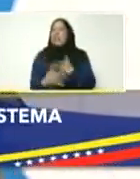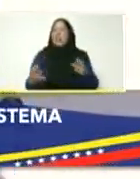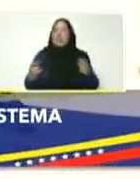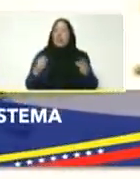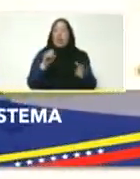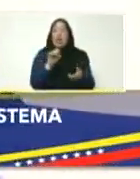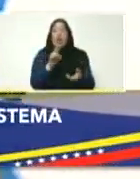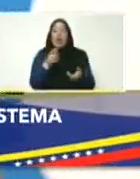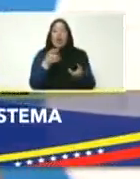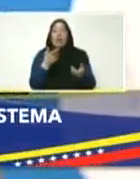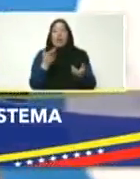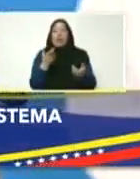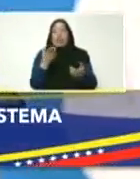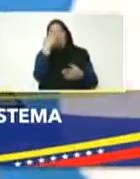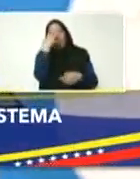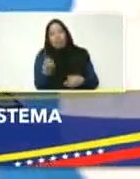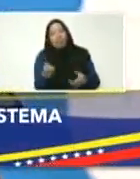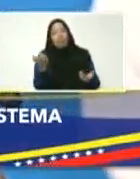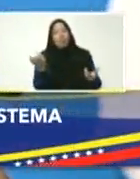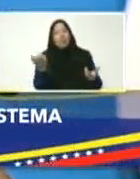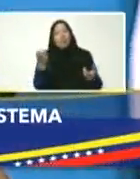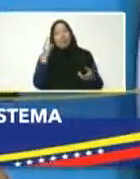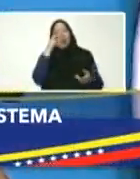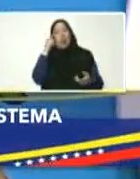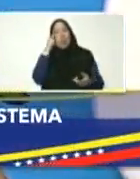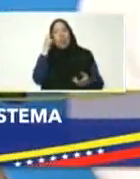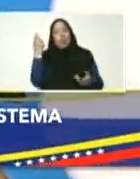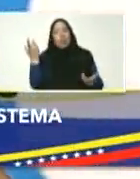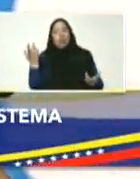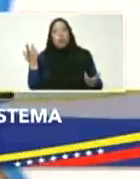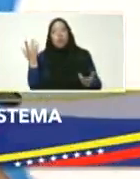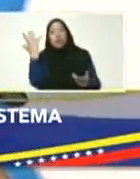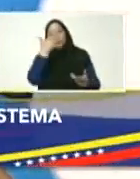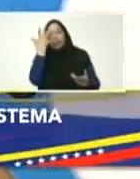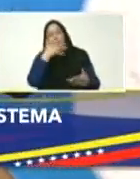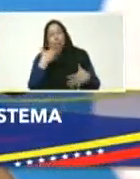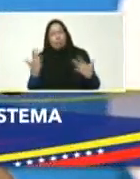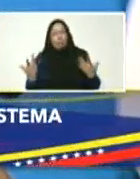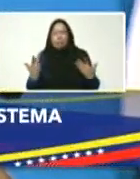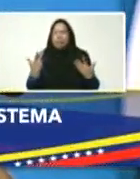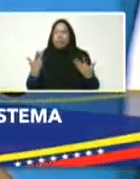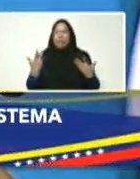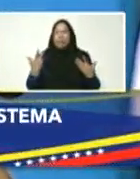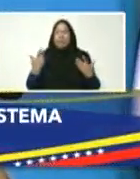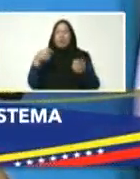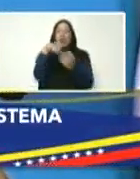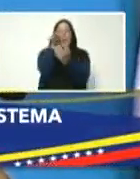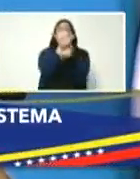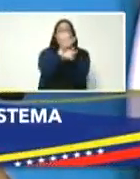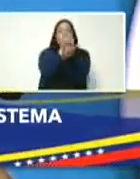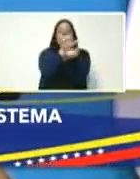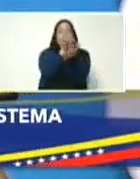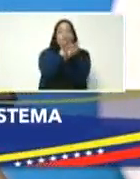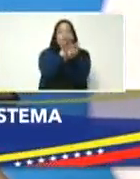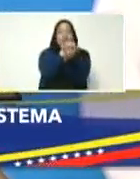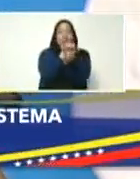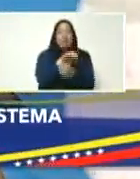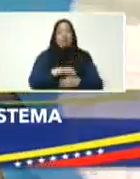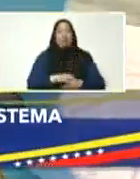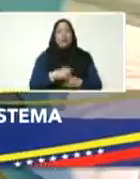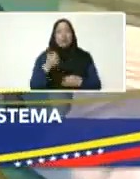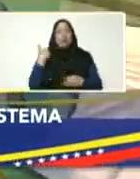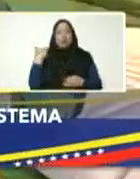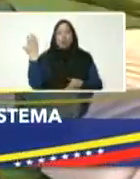dije Iskra. Claro, entiendo. Morado, ¿ese morado de dónde viene? Morado de Margarita. Margarita, yo conocí un